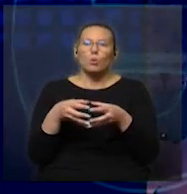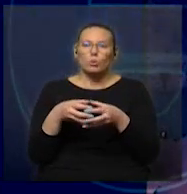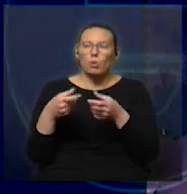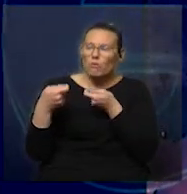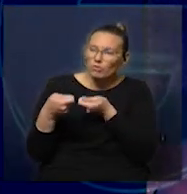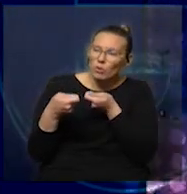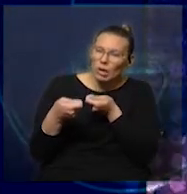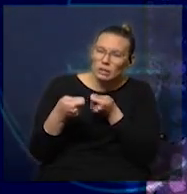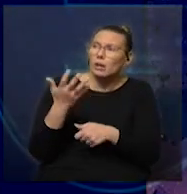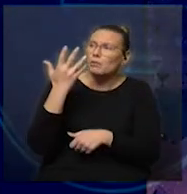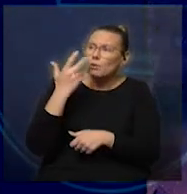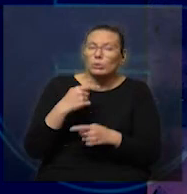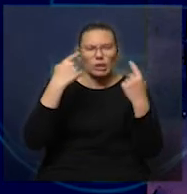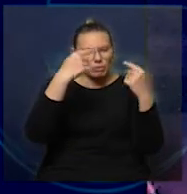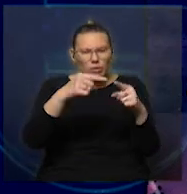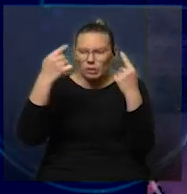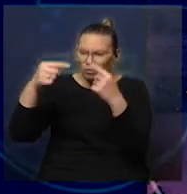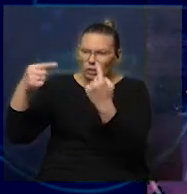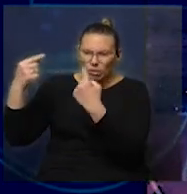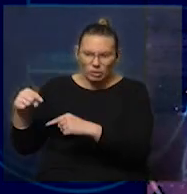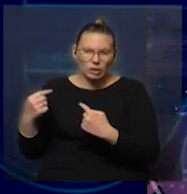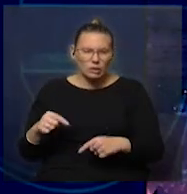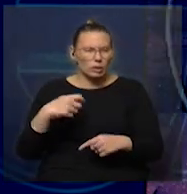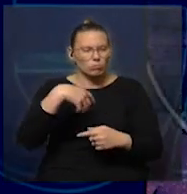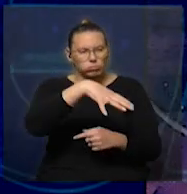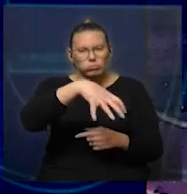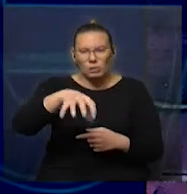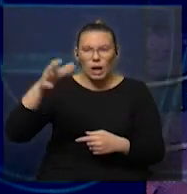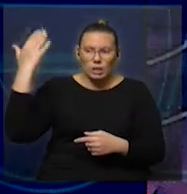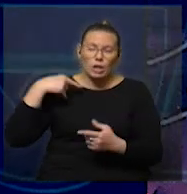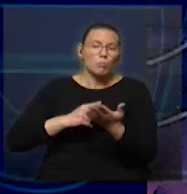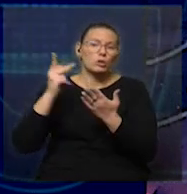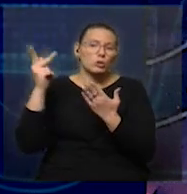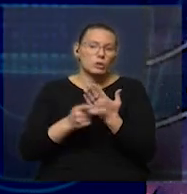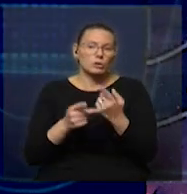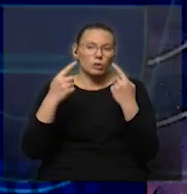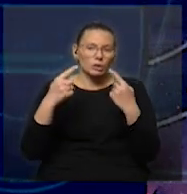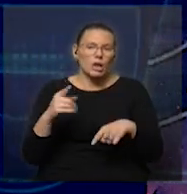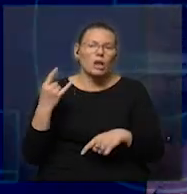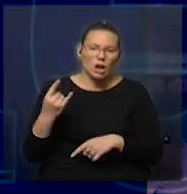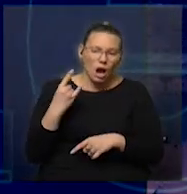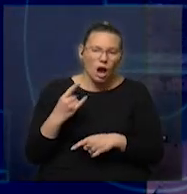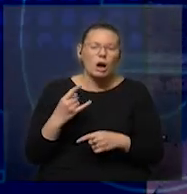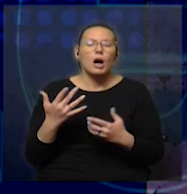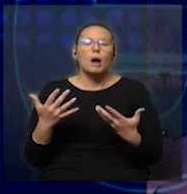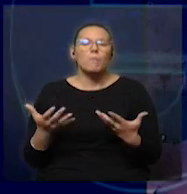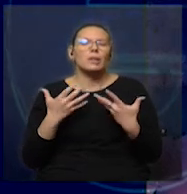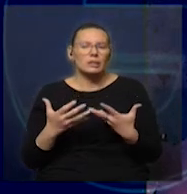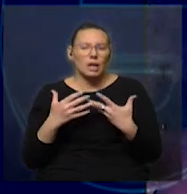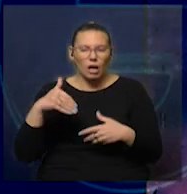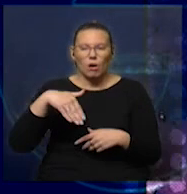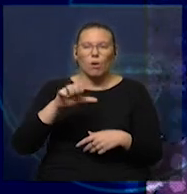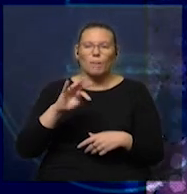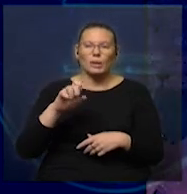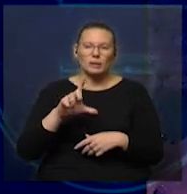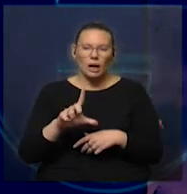influencias, si bien todos nos gustan diferentes estilos, todos venimos de proyectos de estilo de rock pesado, de metal